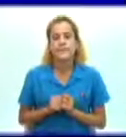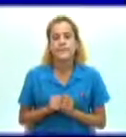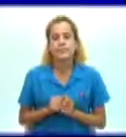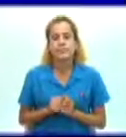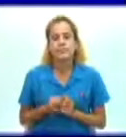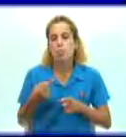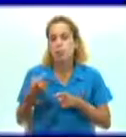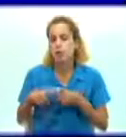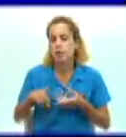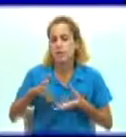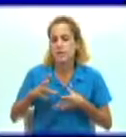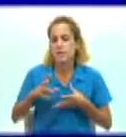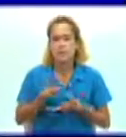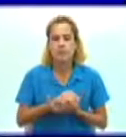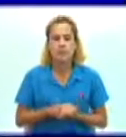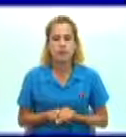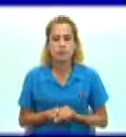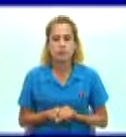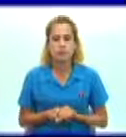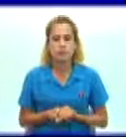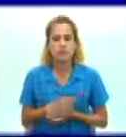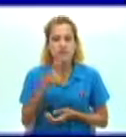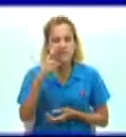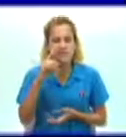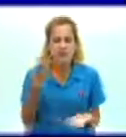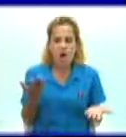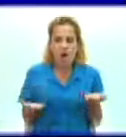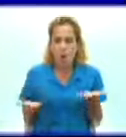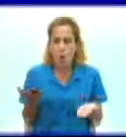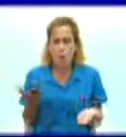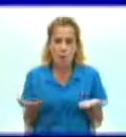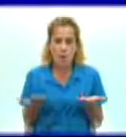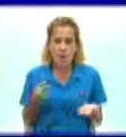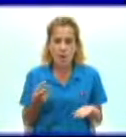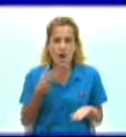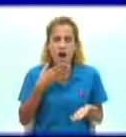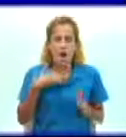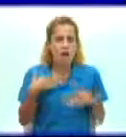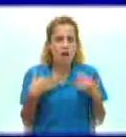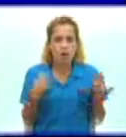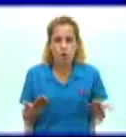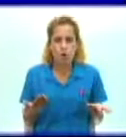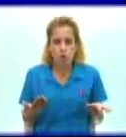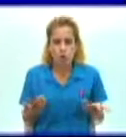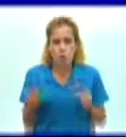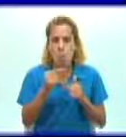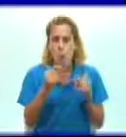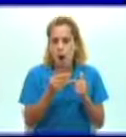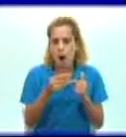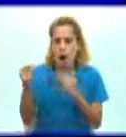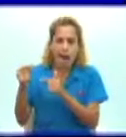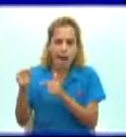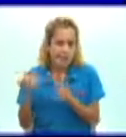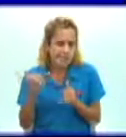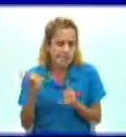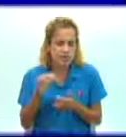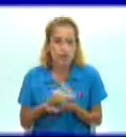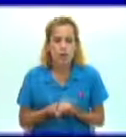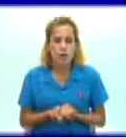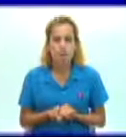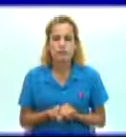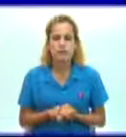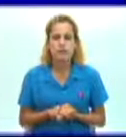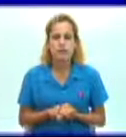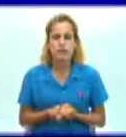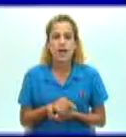por las reflexiones lógicas. Y al final comparen cómo, con el resultado que nos dio anteriormente para que vean que da lo mismo. En este caso